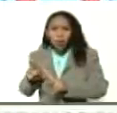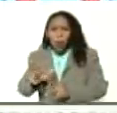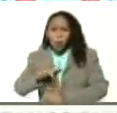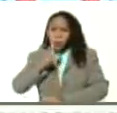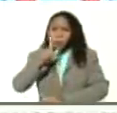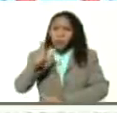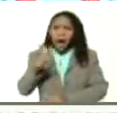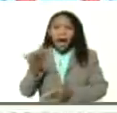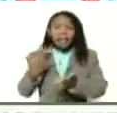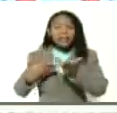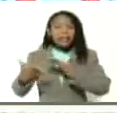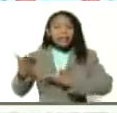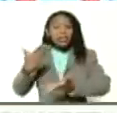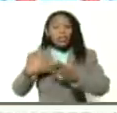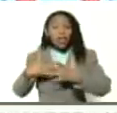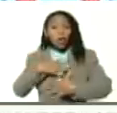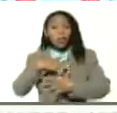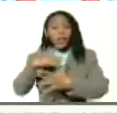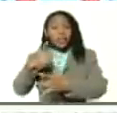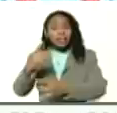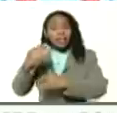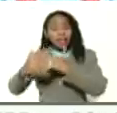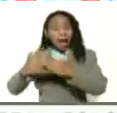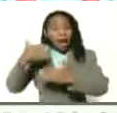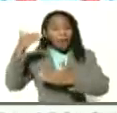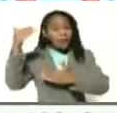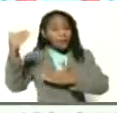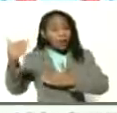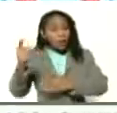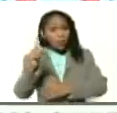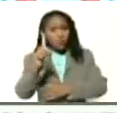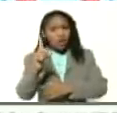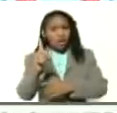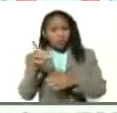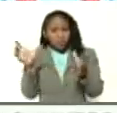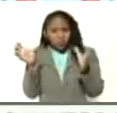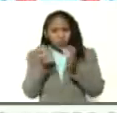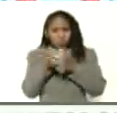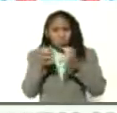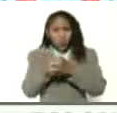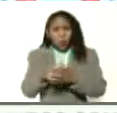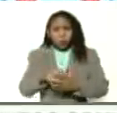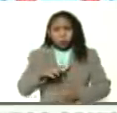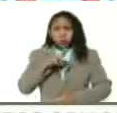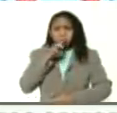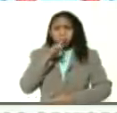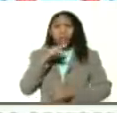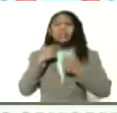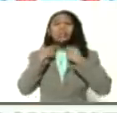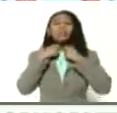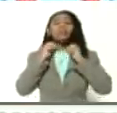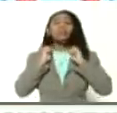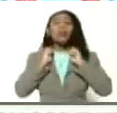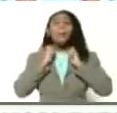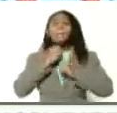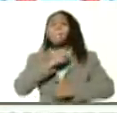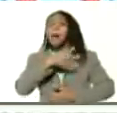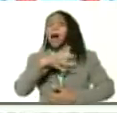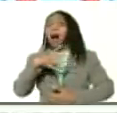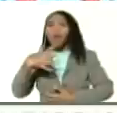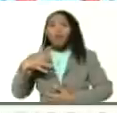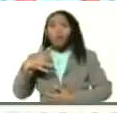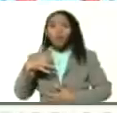servicio de intereses extranjeros, de una banda criminal de cuello blanco, dirigidos